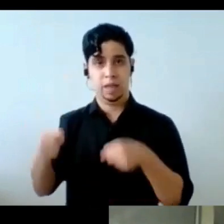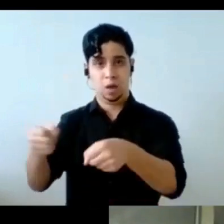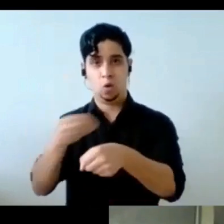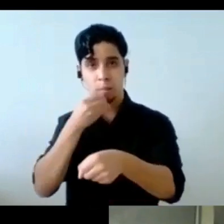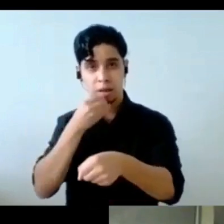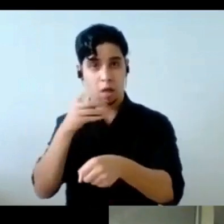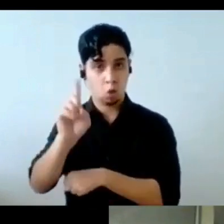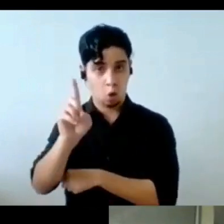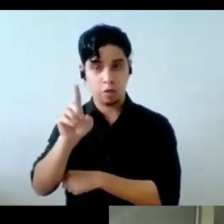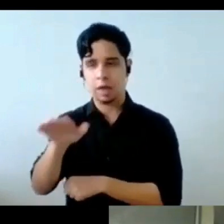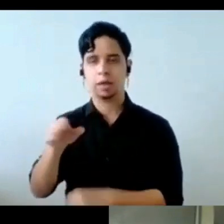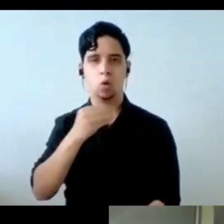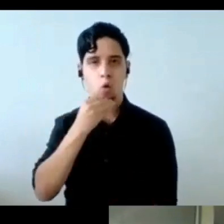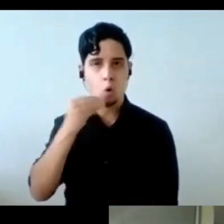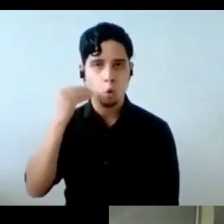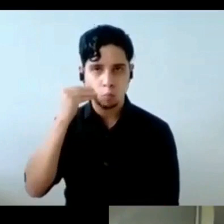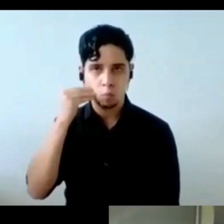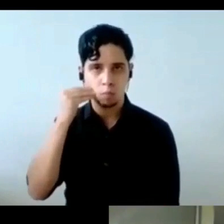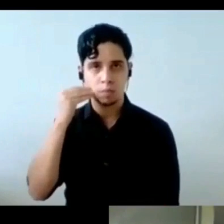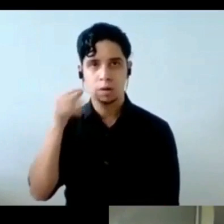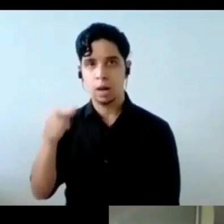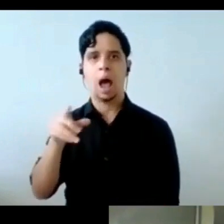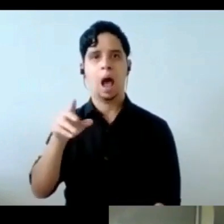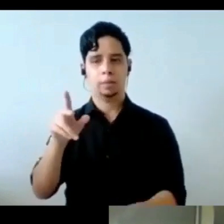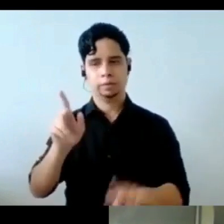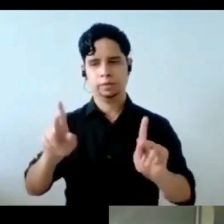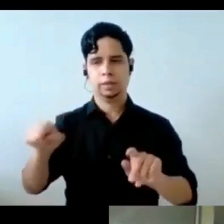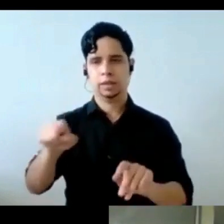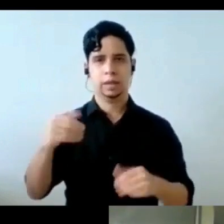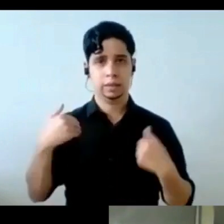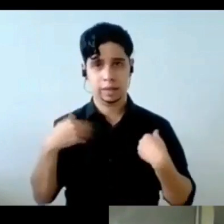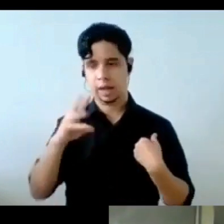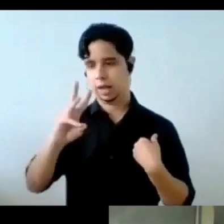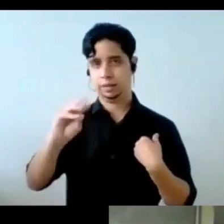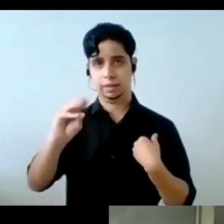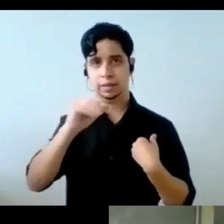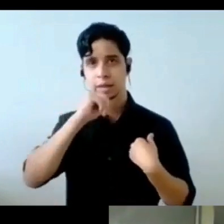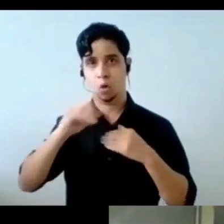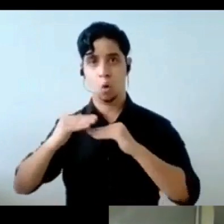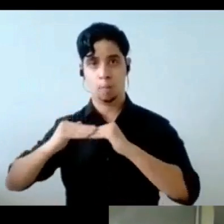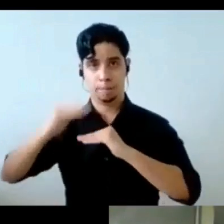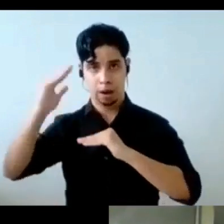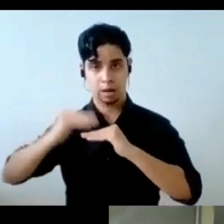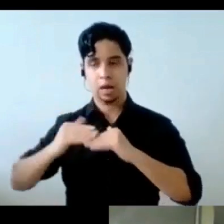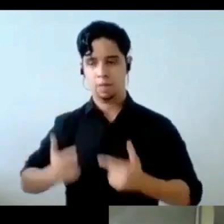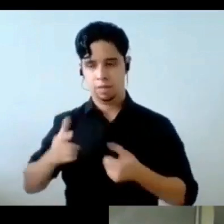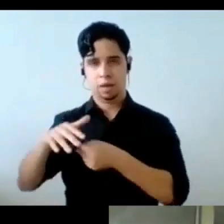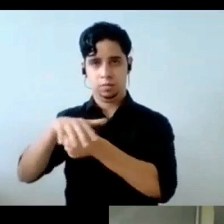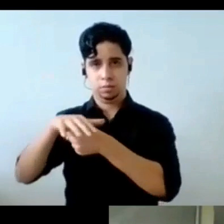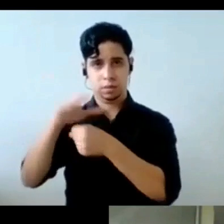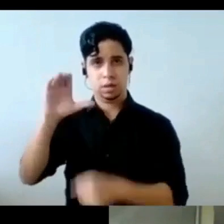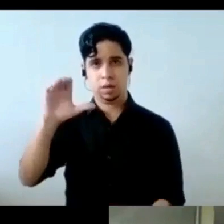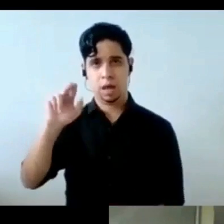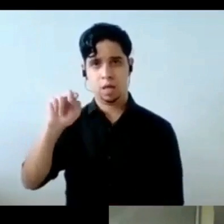¿ok?, a personas de 60 años o más, residentes de Canóvanas, por supuesto, personas que